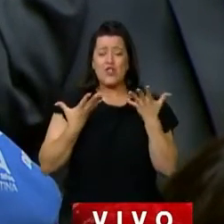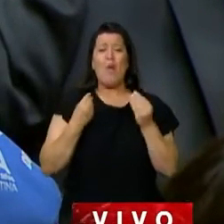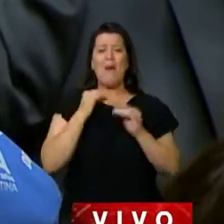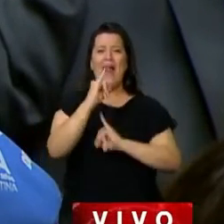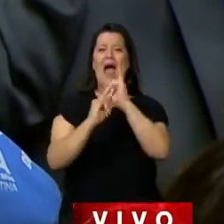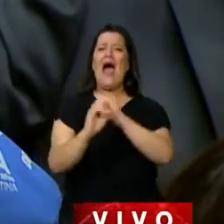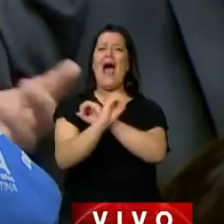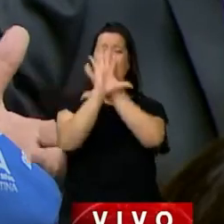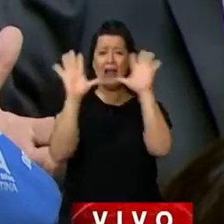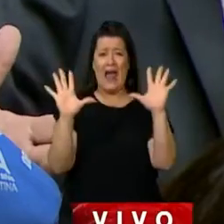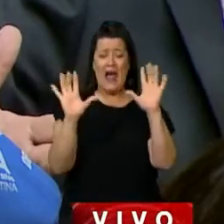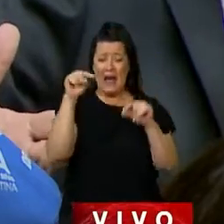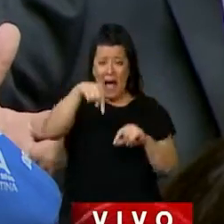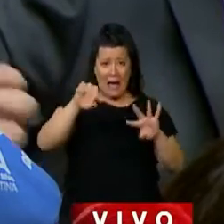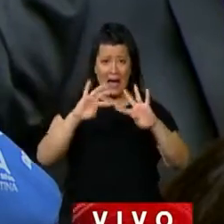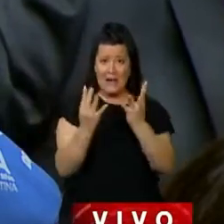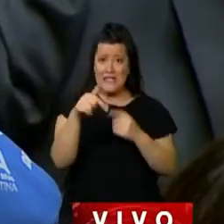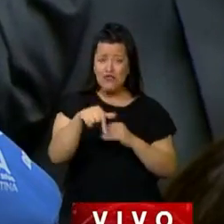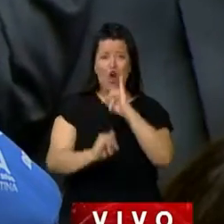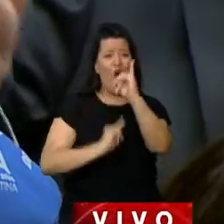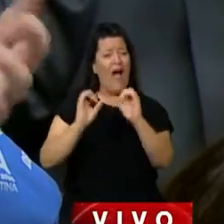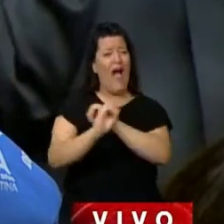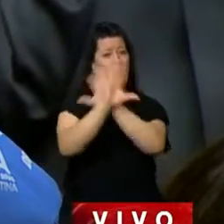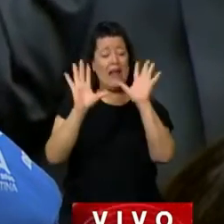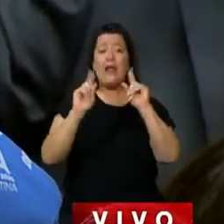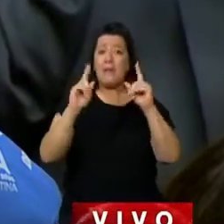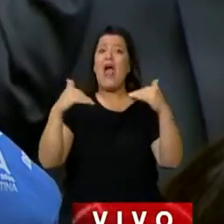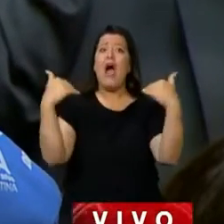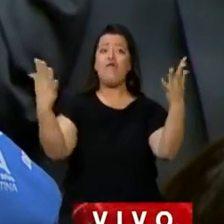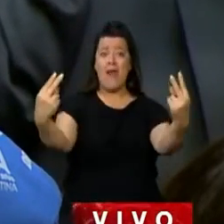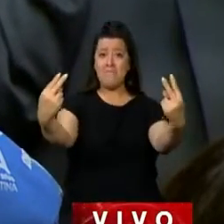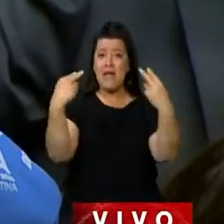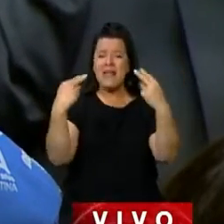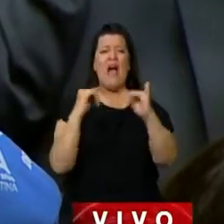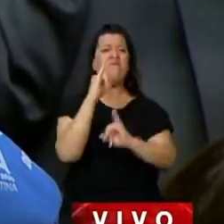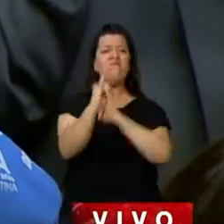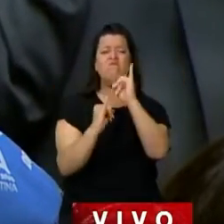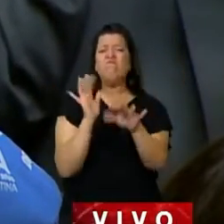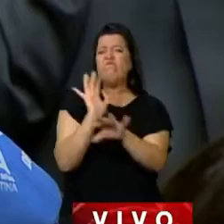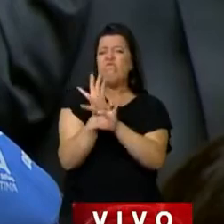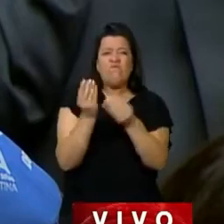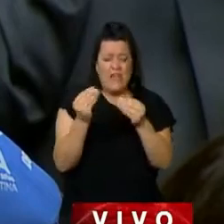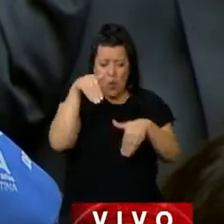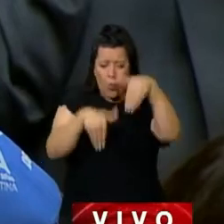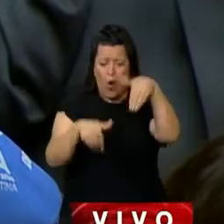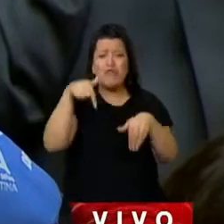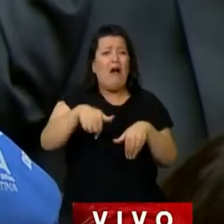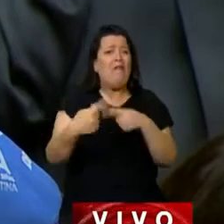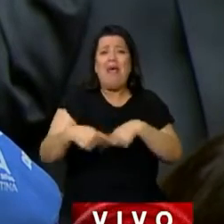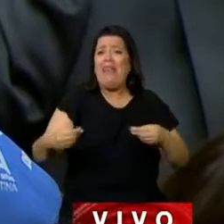esclarecer aquí adentro y hacia afuera qué significa esto que estamos votando hoy.